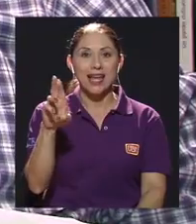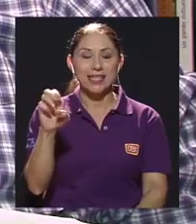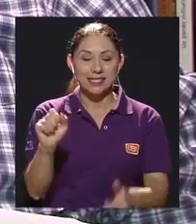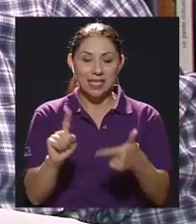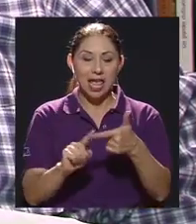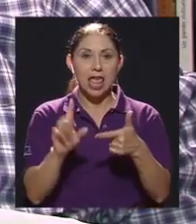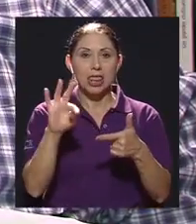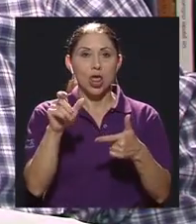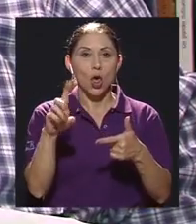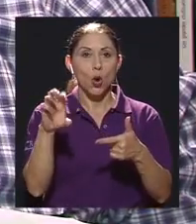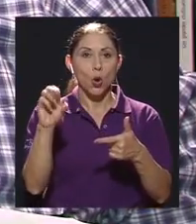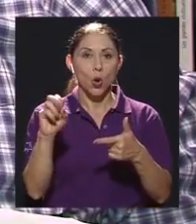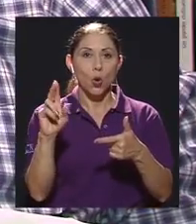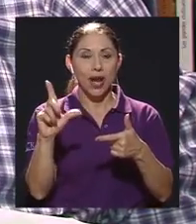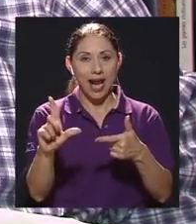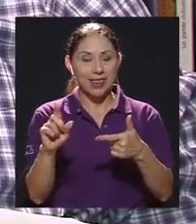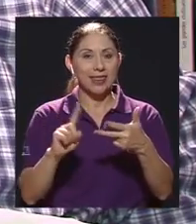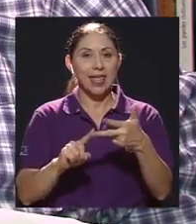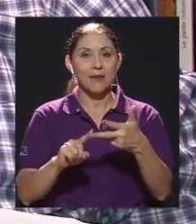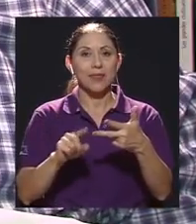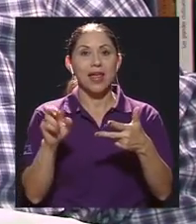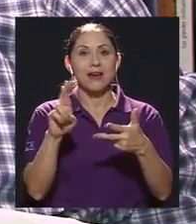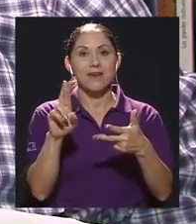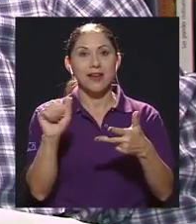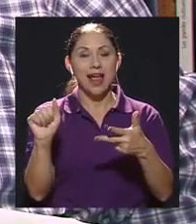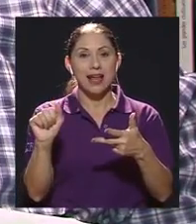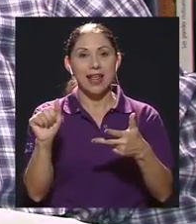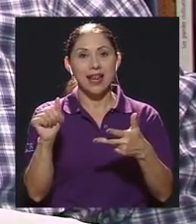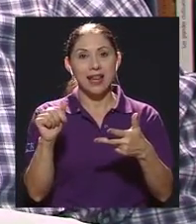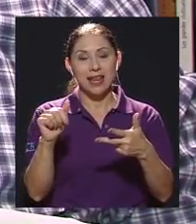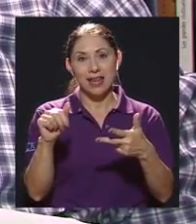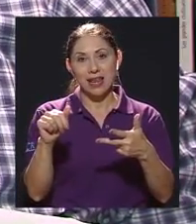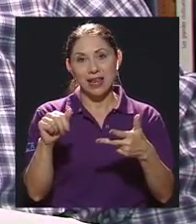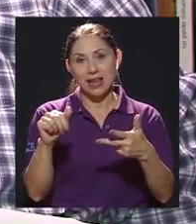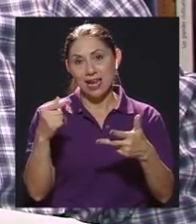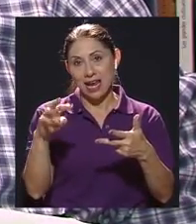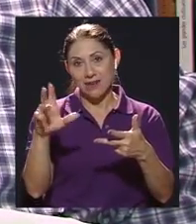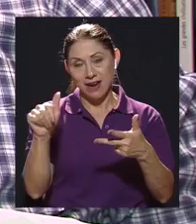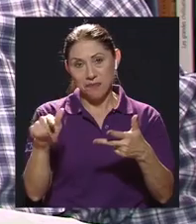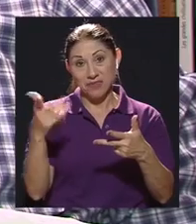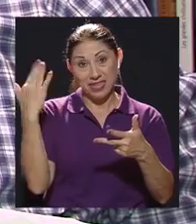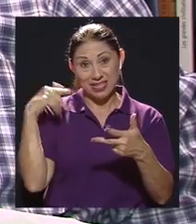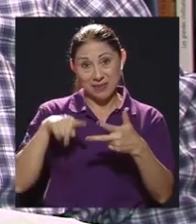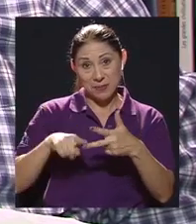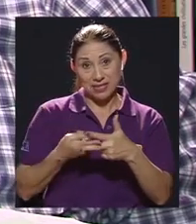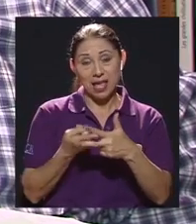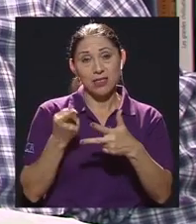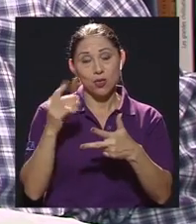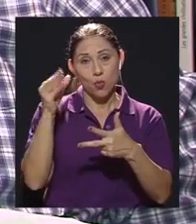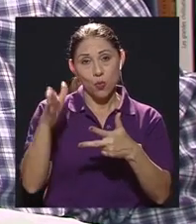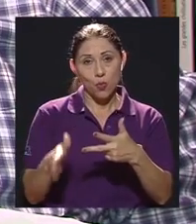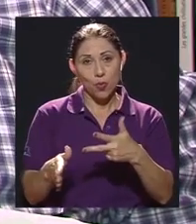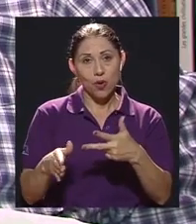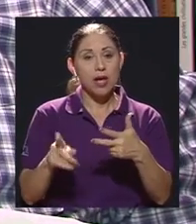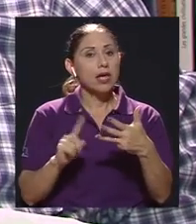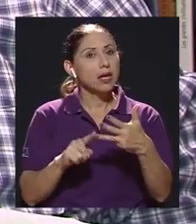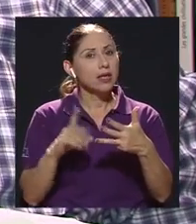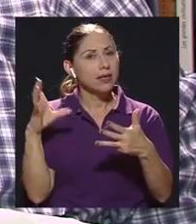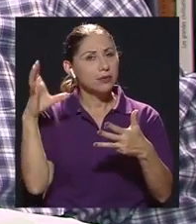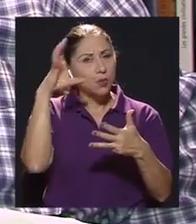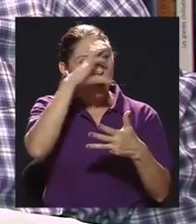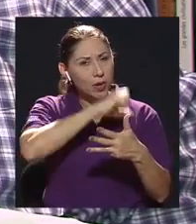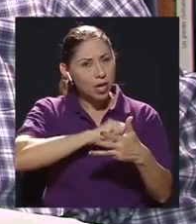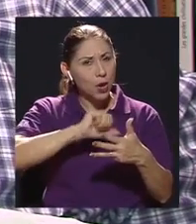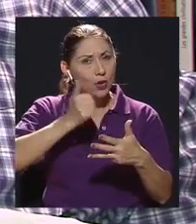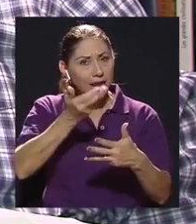dio clases Rafael Ángel Erra, que estaba empezando a ser profesor en ese entonces, y además descubrí otra cosa,